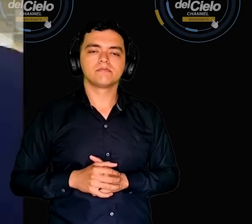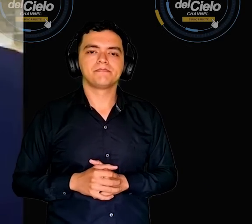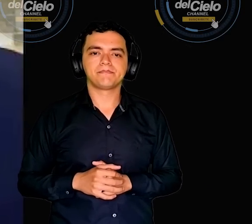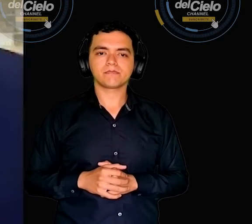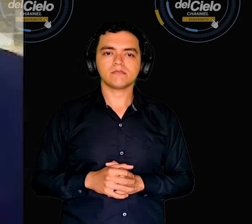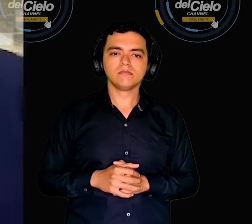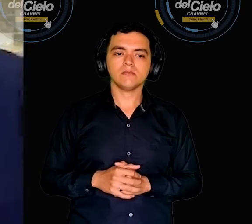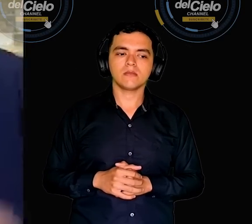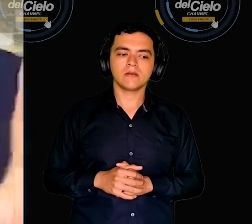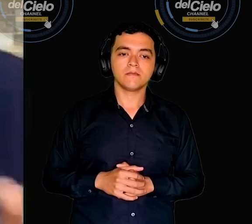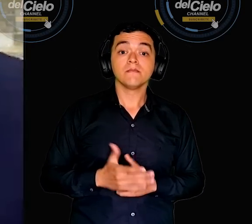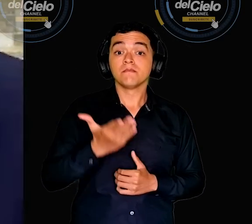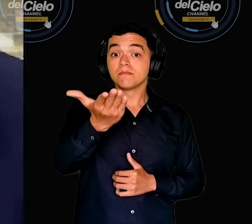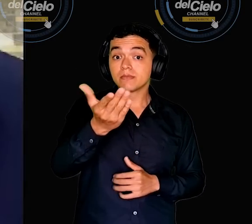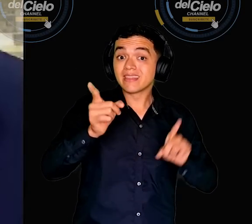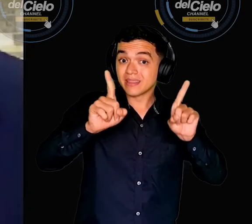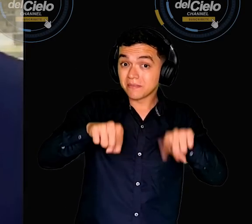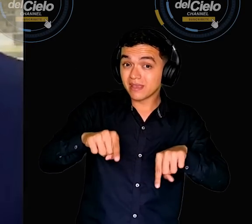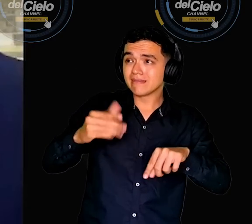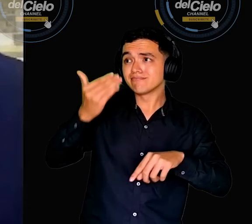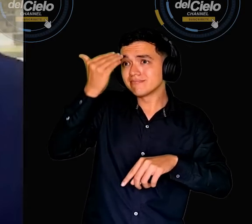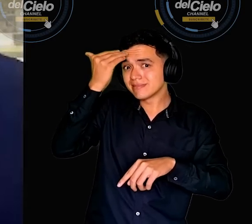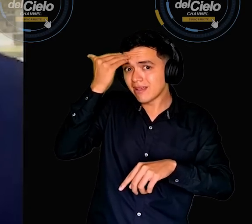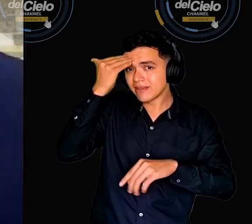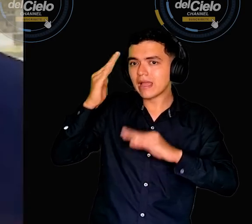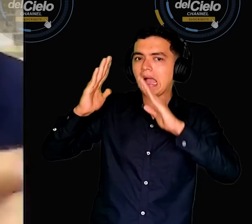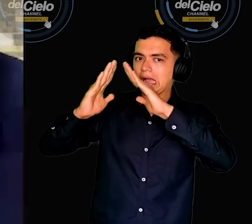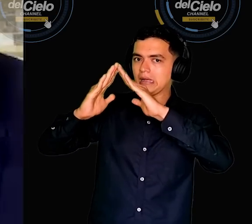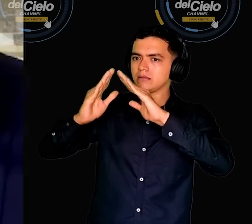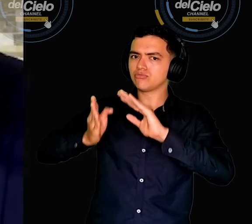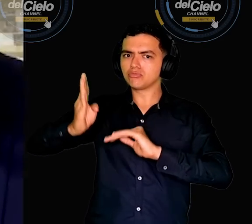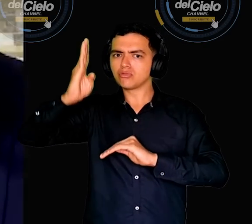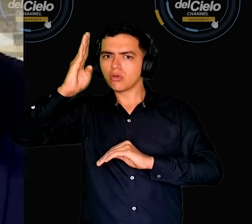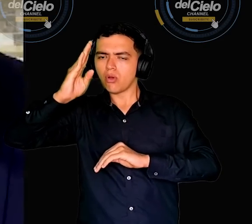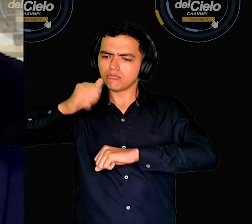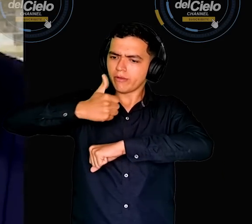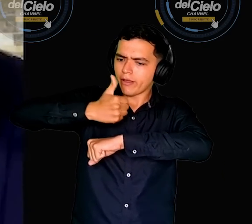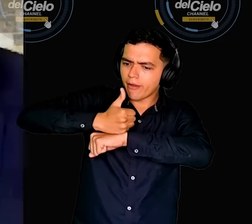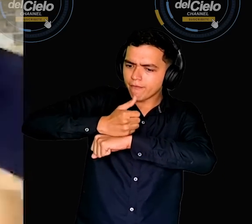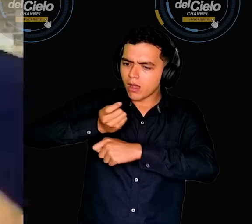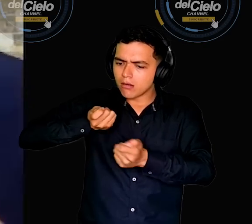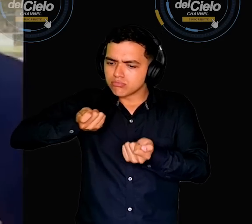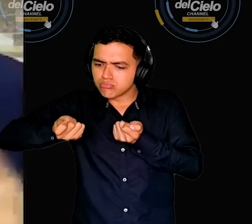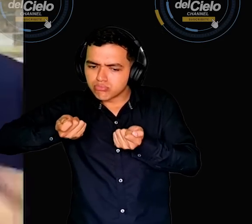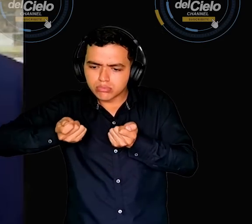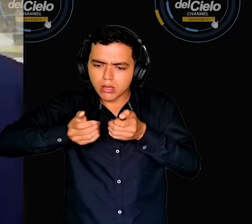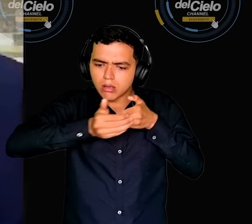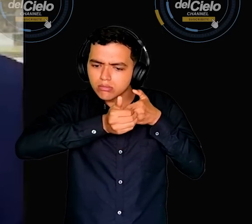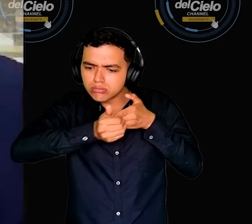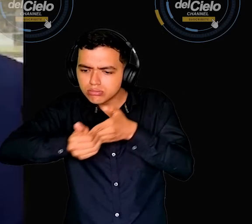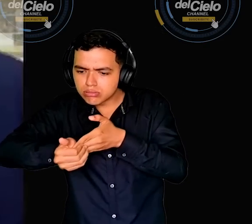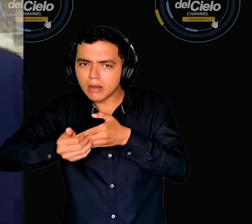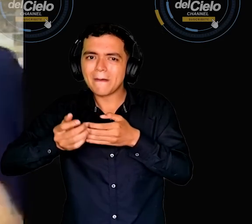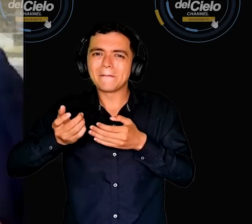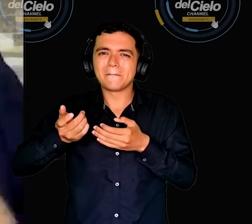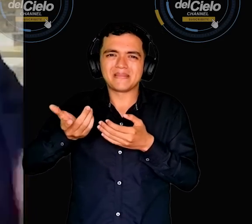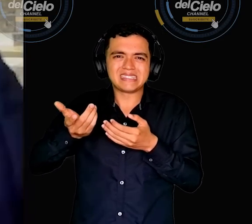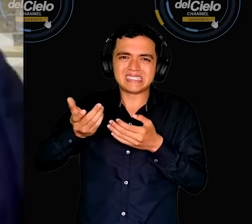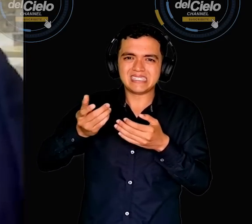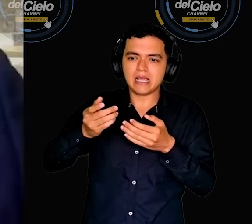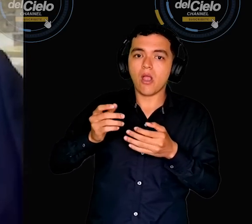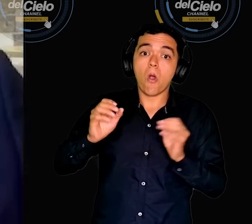él dice no y es no. Y cuando dice sí, es sí. No hay dudas. Nosotros vemos cómo es el hermano y cómo